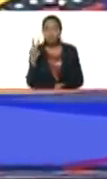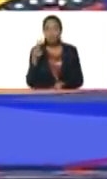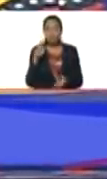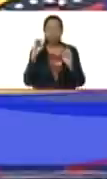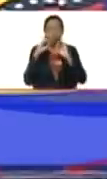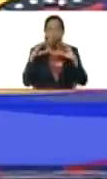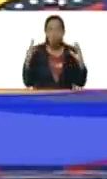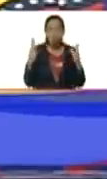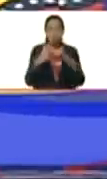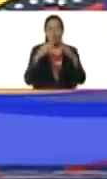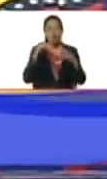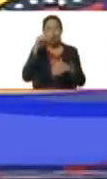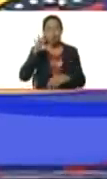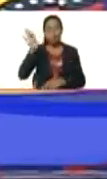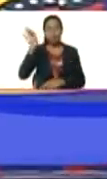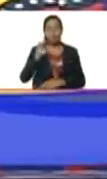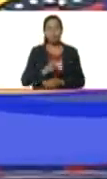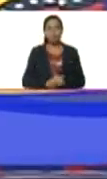país y encuestas.